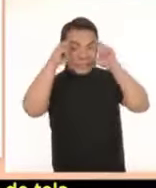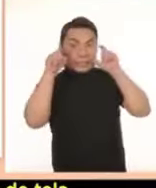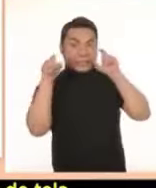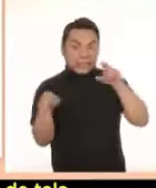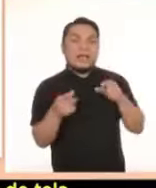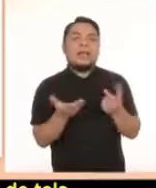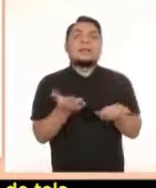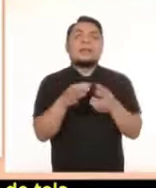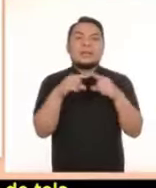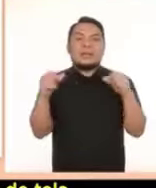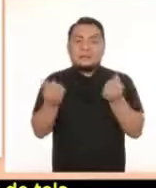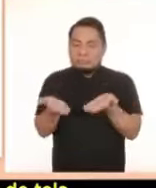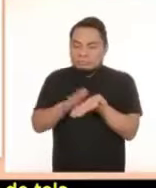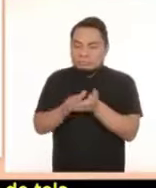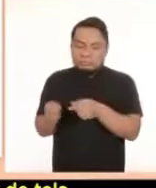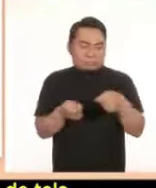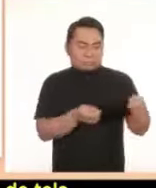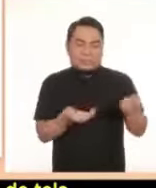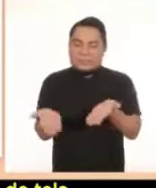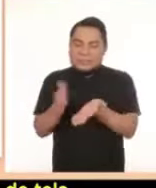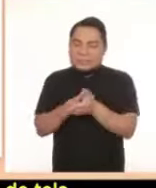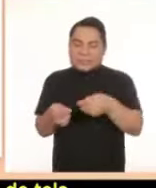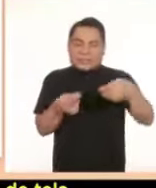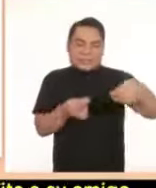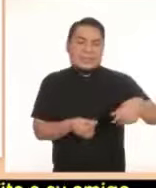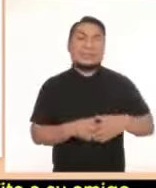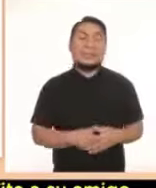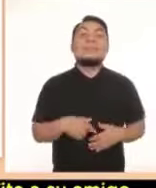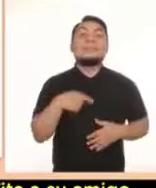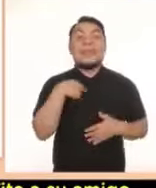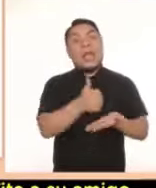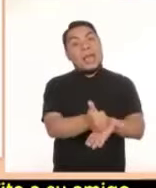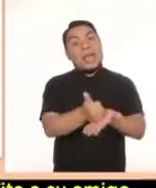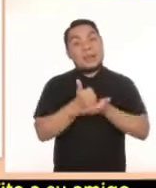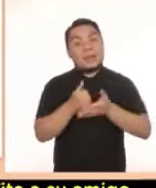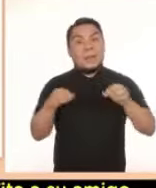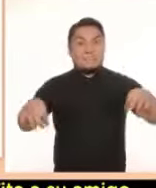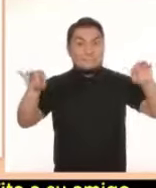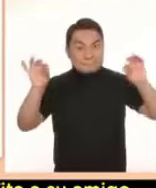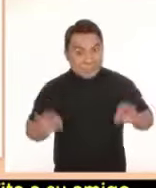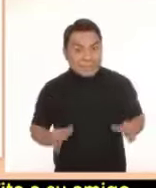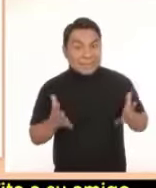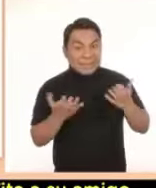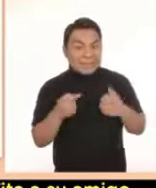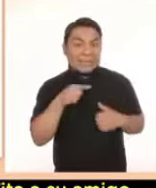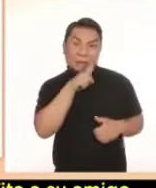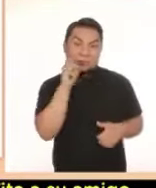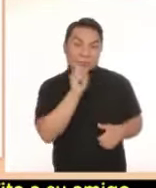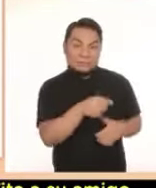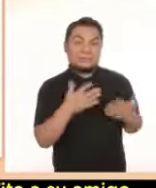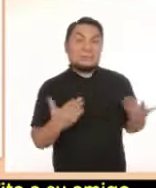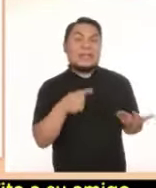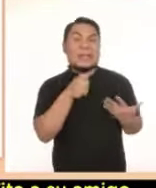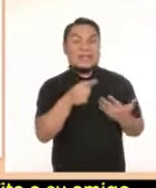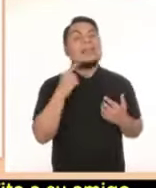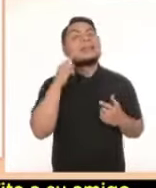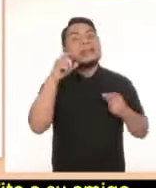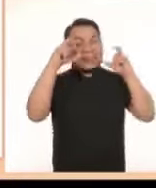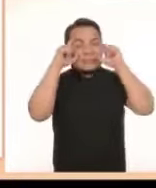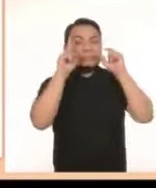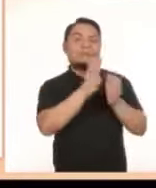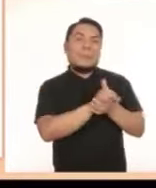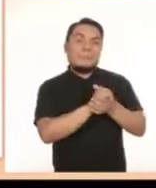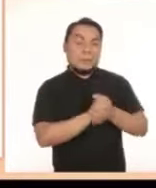Tita, por su lado, dobla bien las servilletas de tela. ¿Me ayudas a colocar el mantel? Le pregunta Tita a su